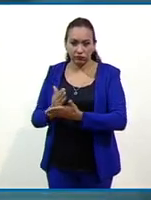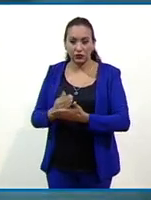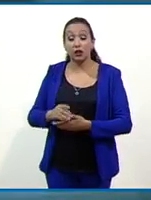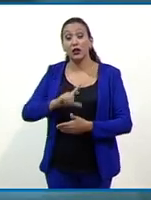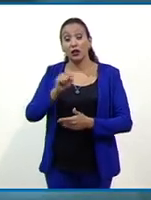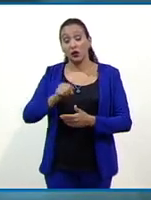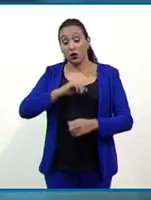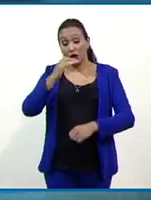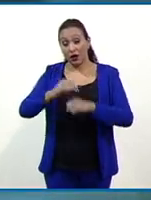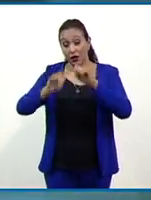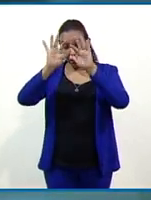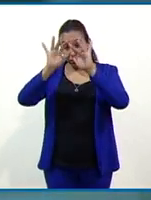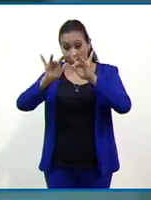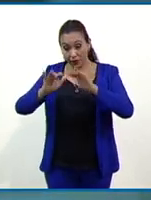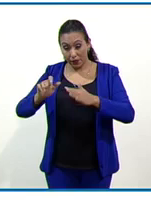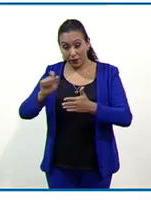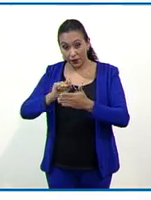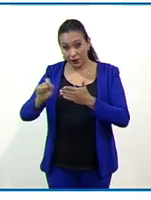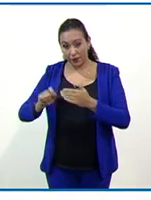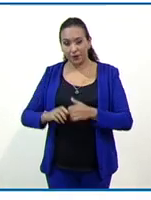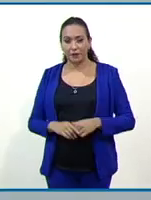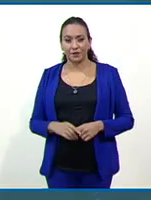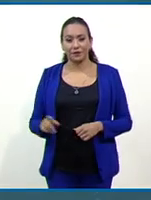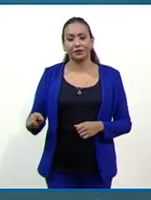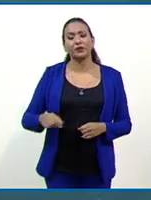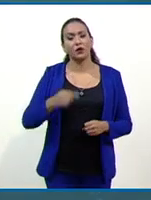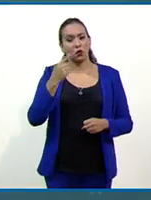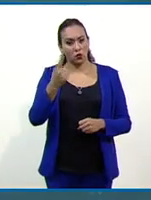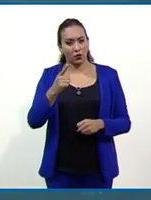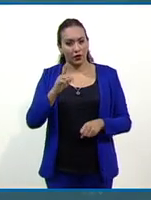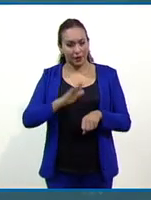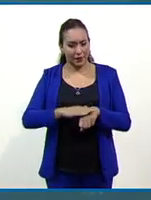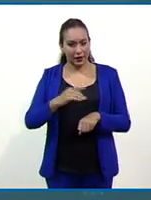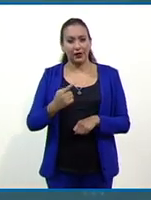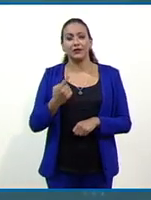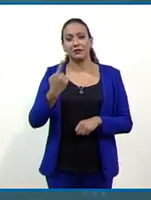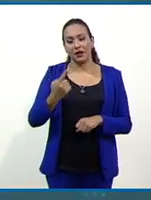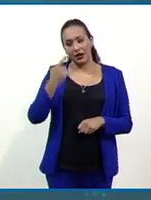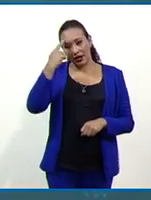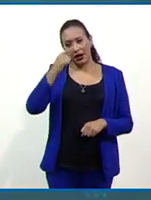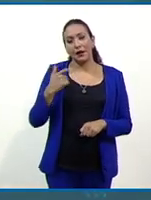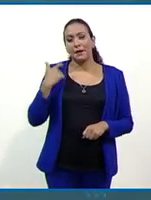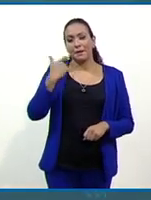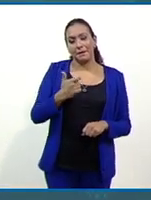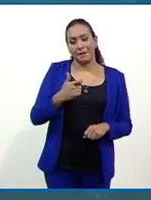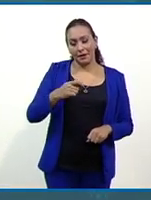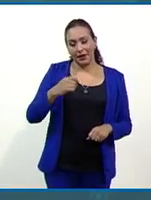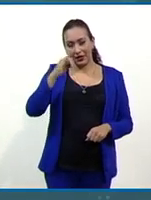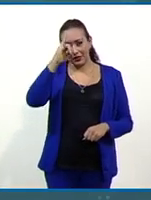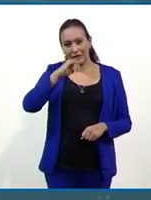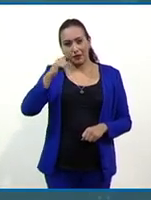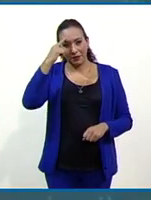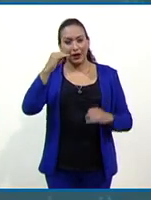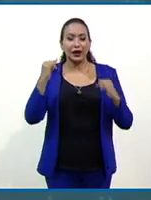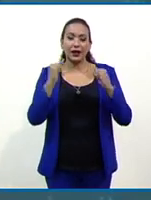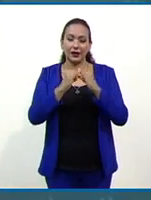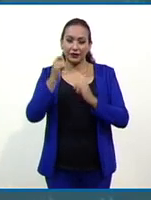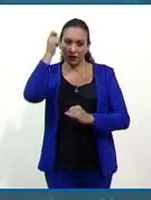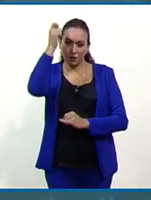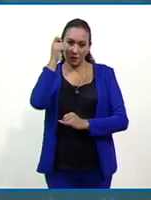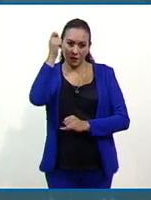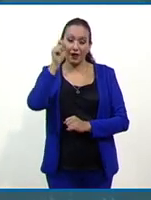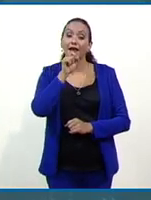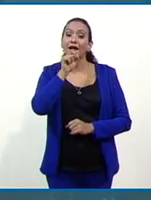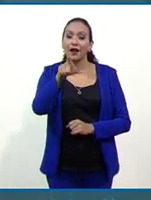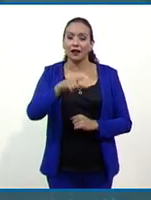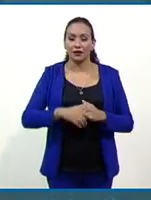escrita del procedimiento laboral. Una más sobre pago de cuotas patronales al Instituto de Pensiones de Jalisco. El